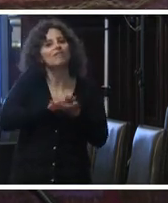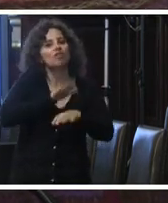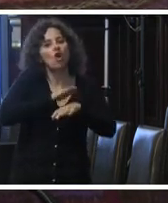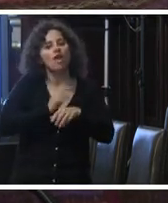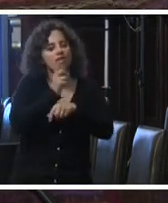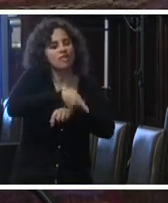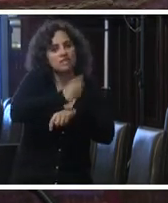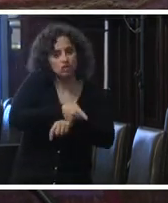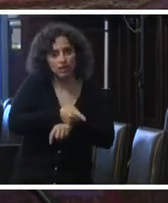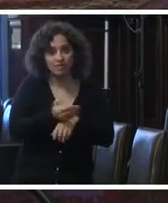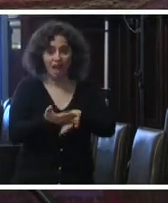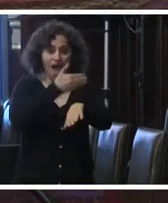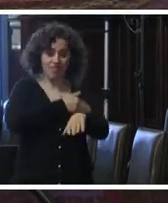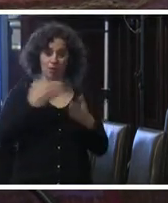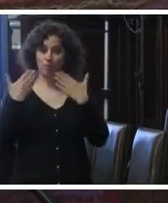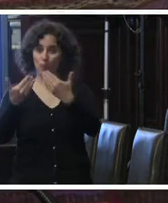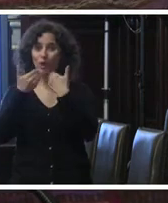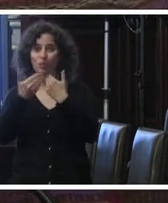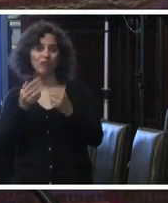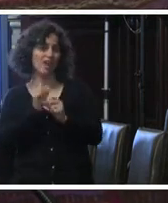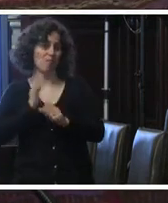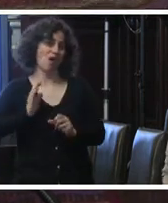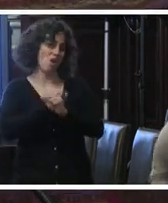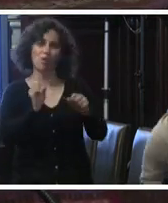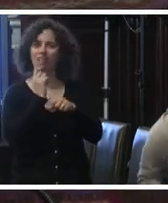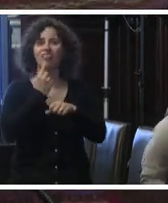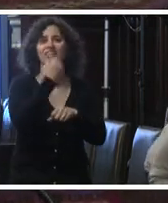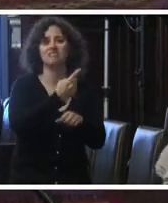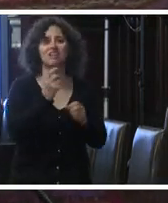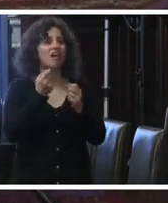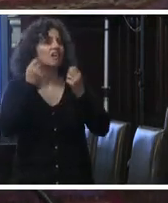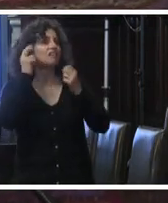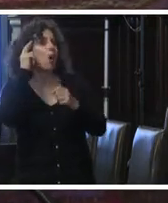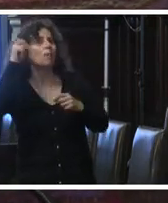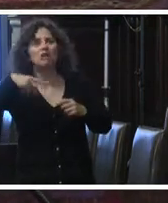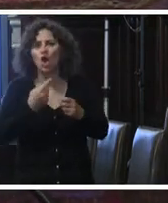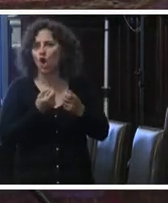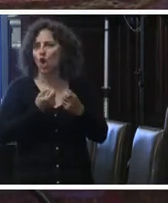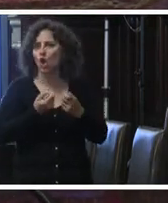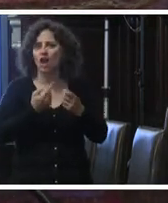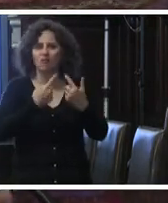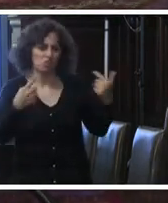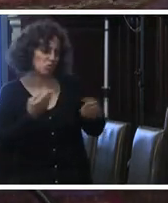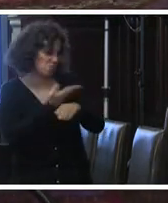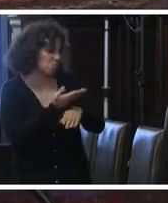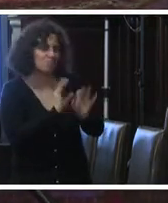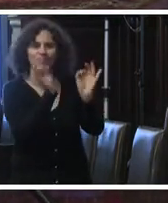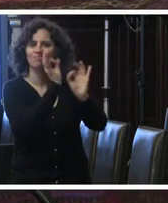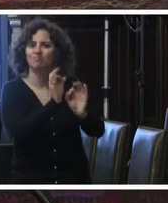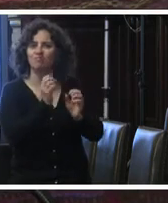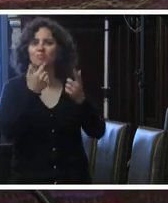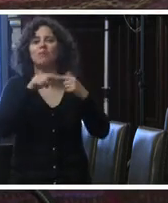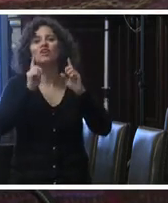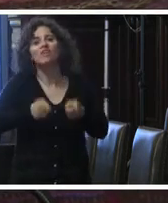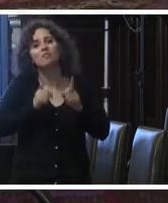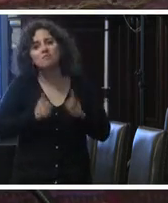consultas previas, en diálogo con los estados, y que puedan transmitir de manera directa sus demandas para poder sostener su vida, pero